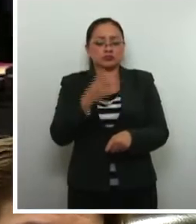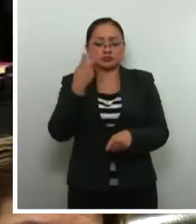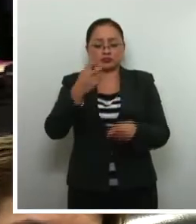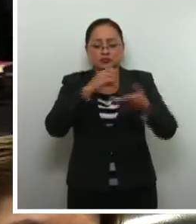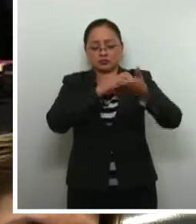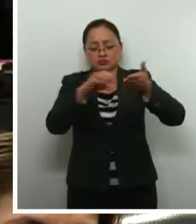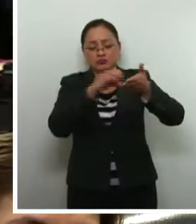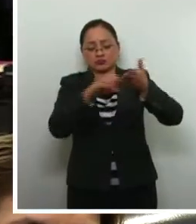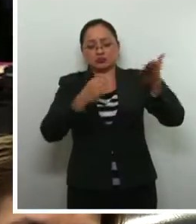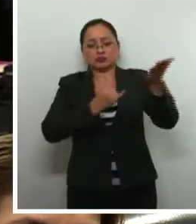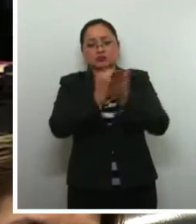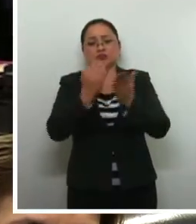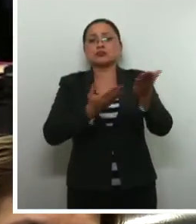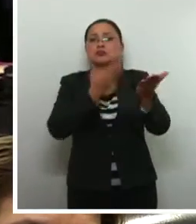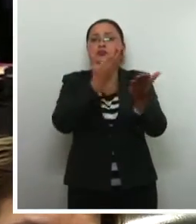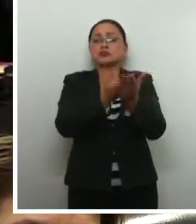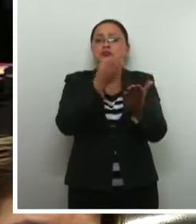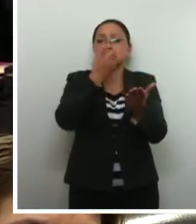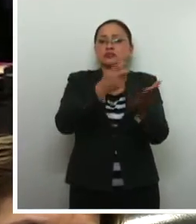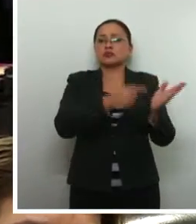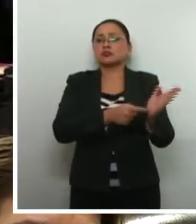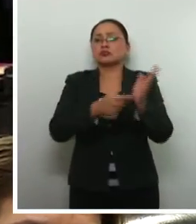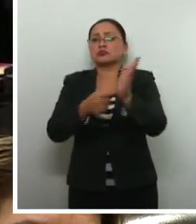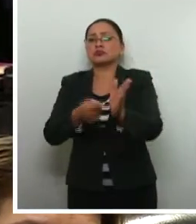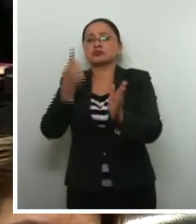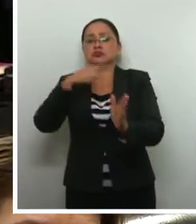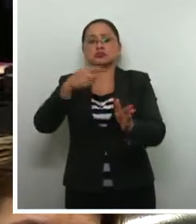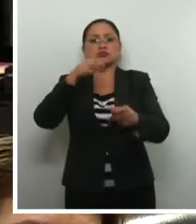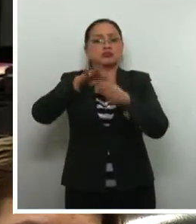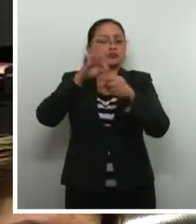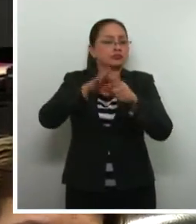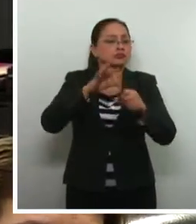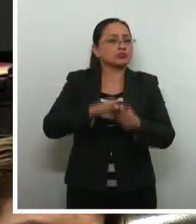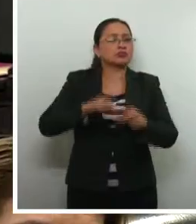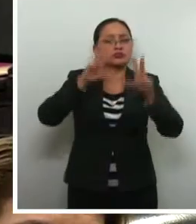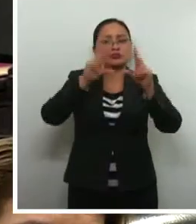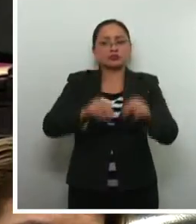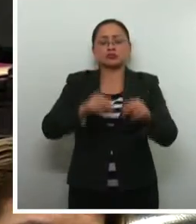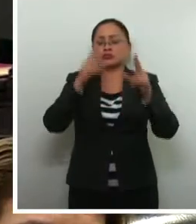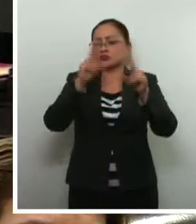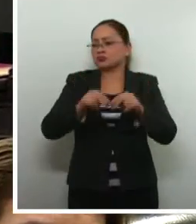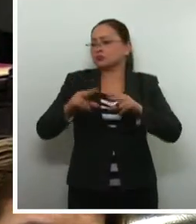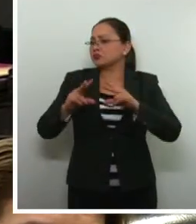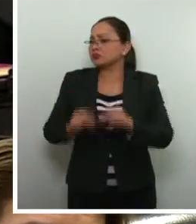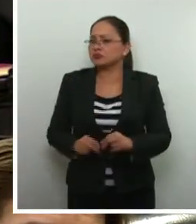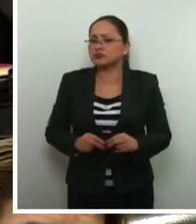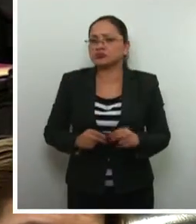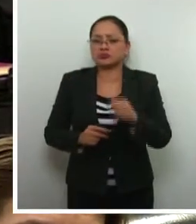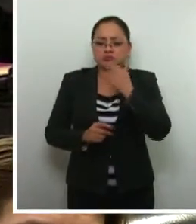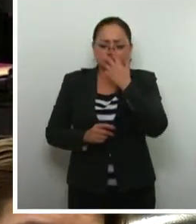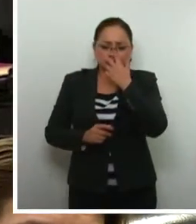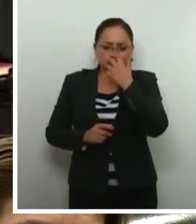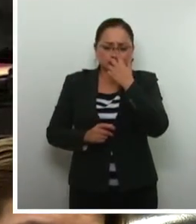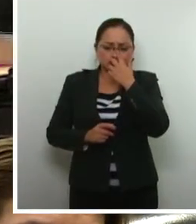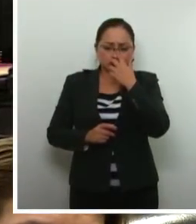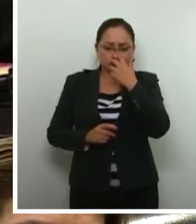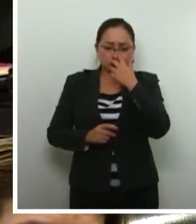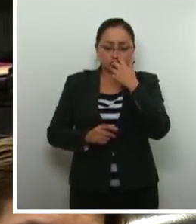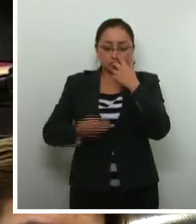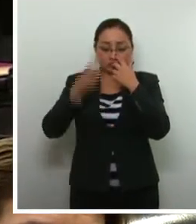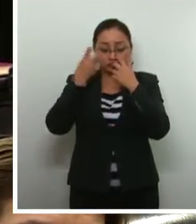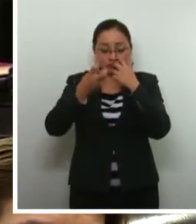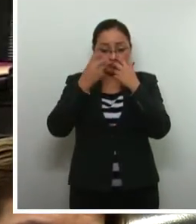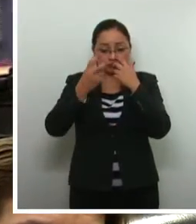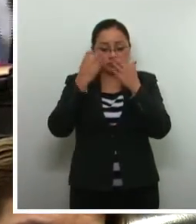normativa del dictamen no ha sido sometida a la votación de las 2/3 partes de los diputados presentes. Esa porción